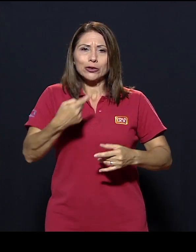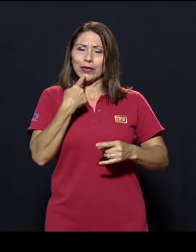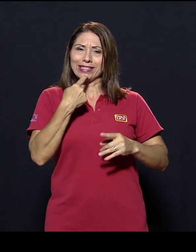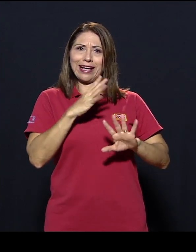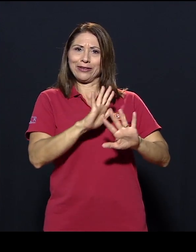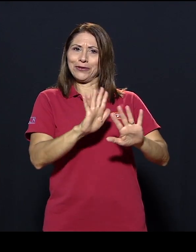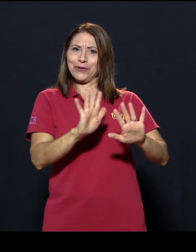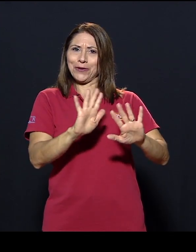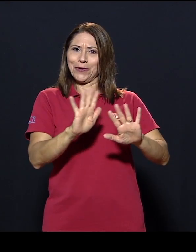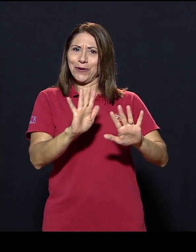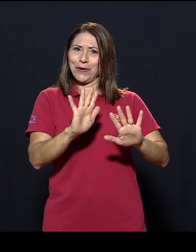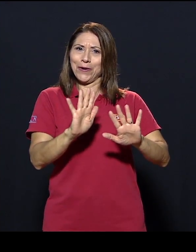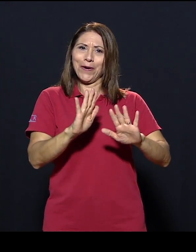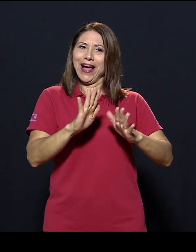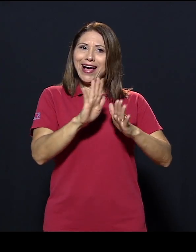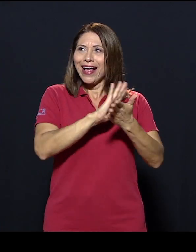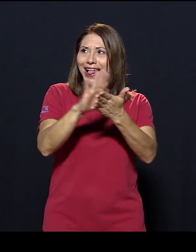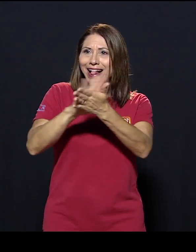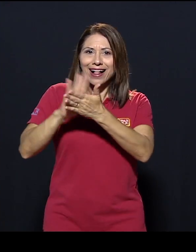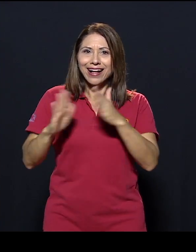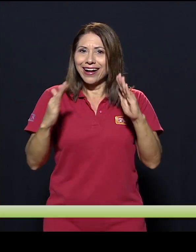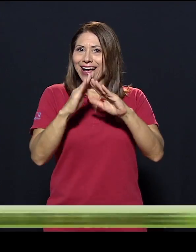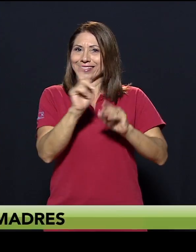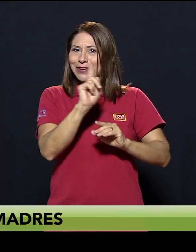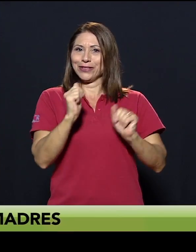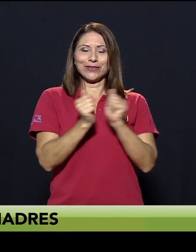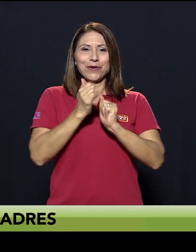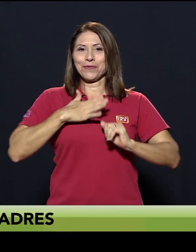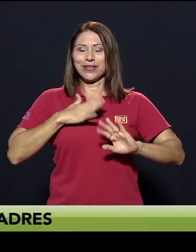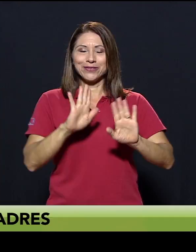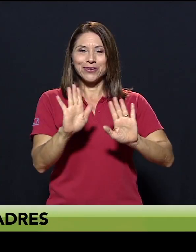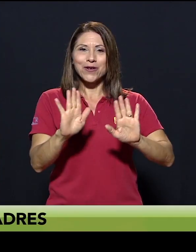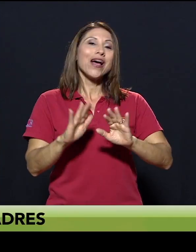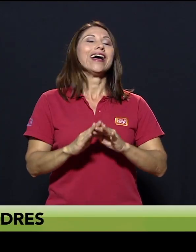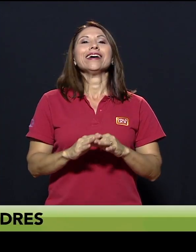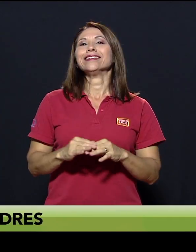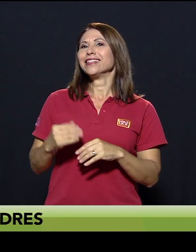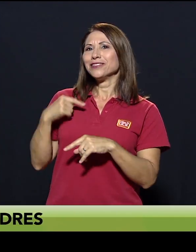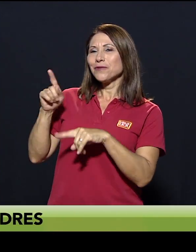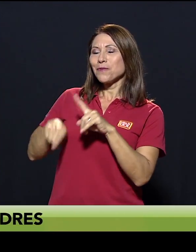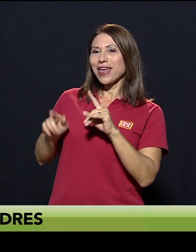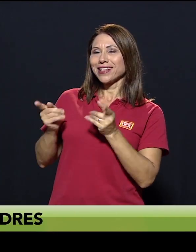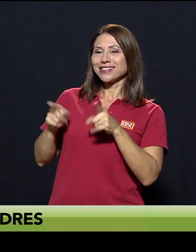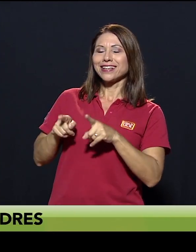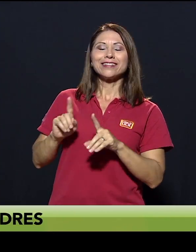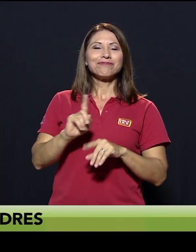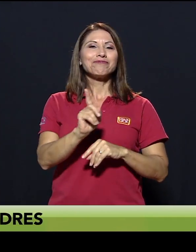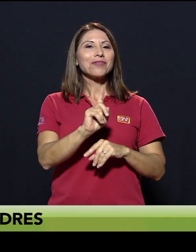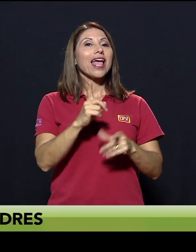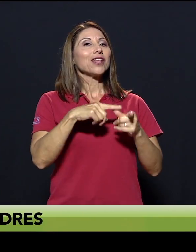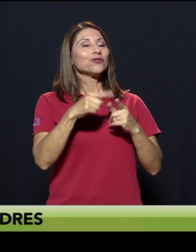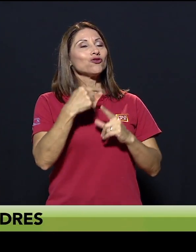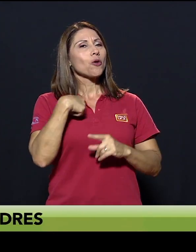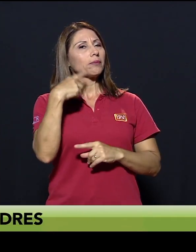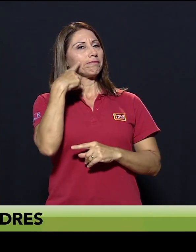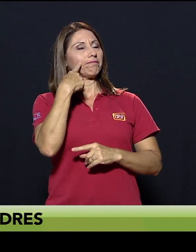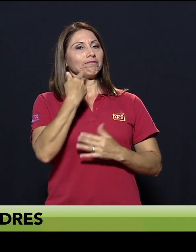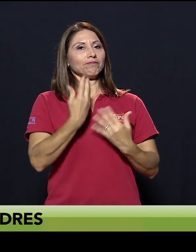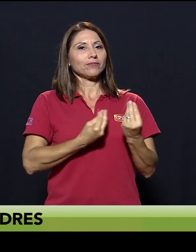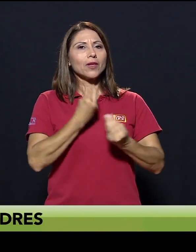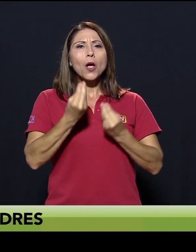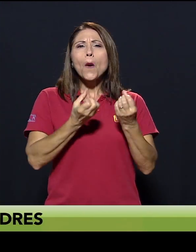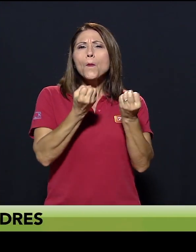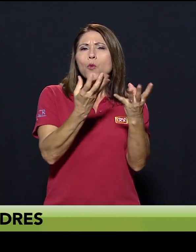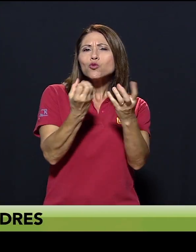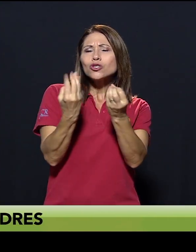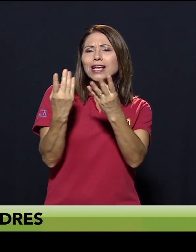decía, no, un momentito, o sea, el oficio no va conmigo. Eso no puede ser. Yo, eso no va conmigo, así que no. Entonces, empecé a